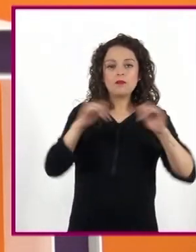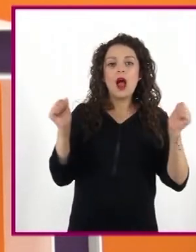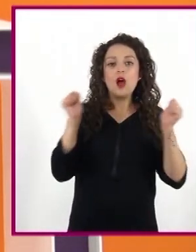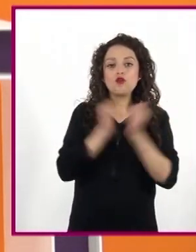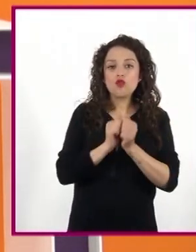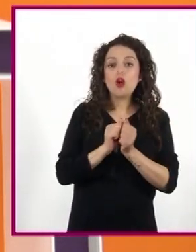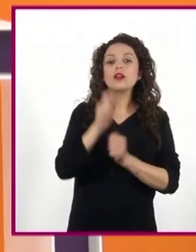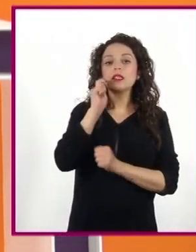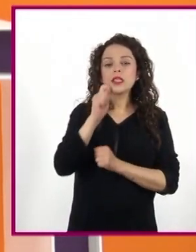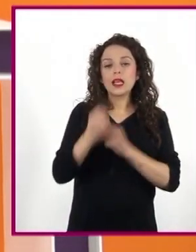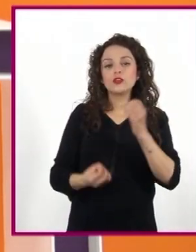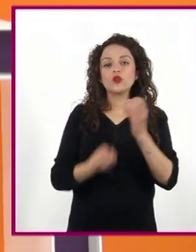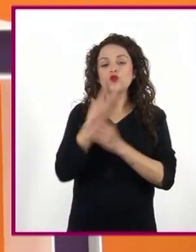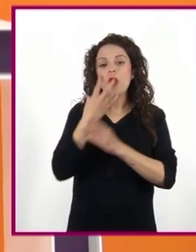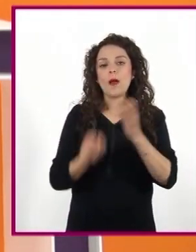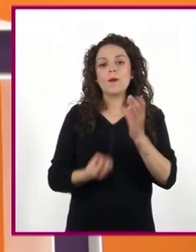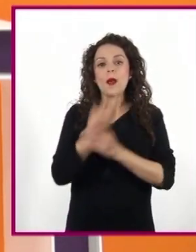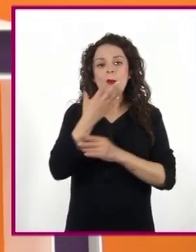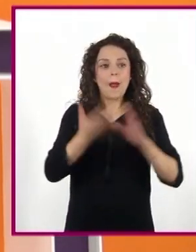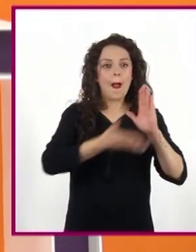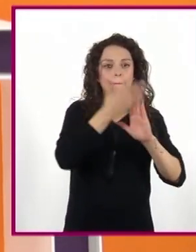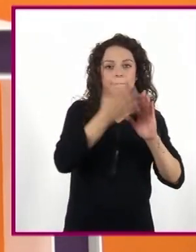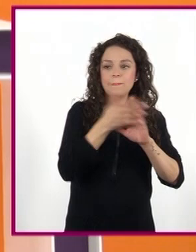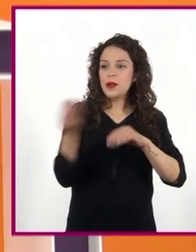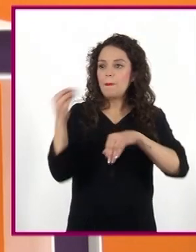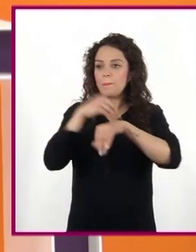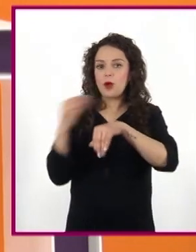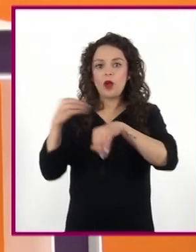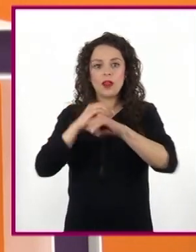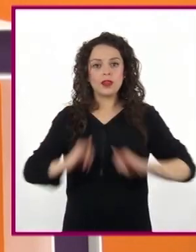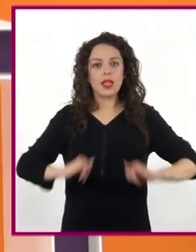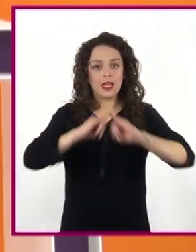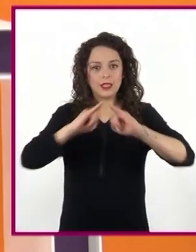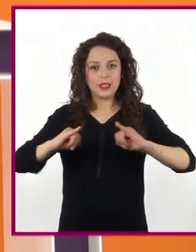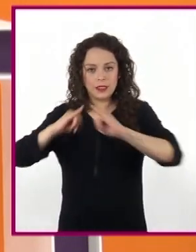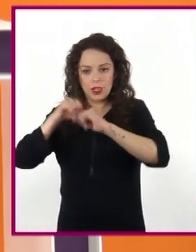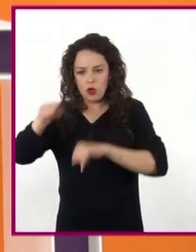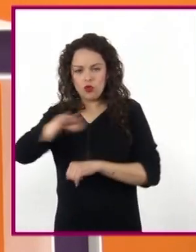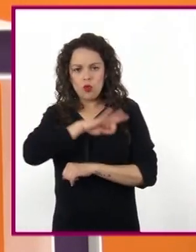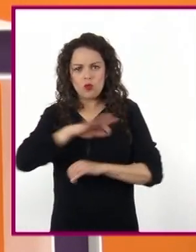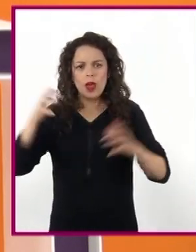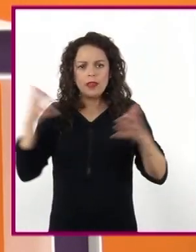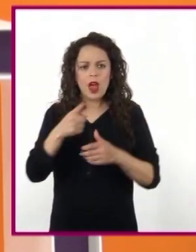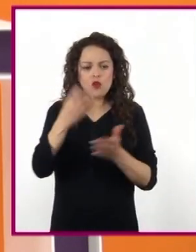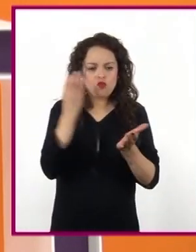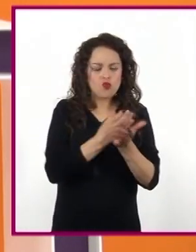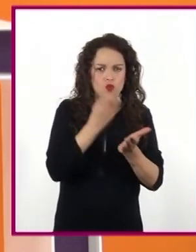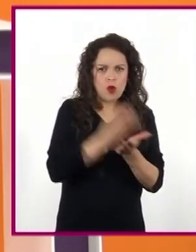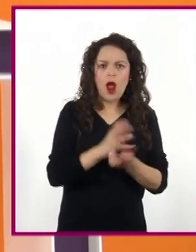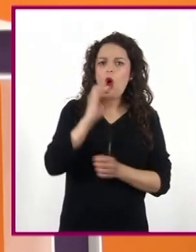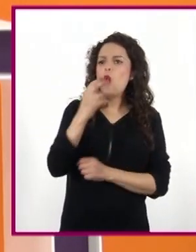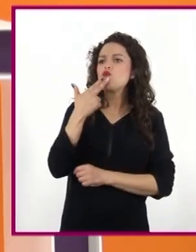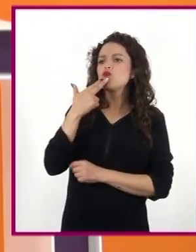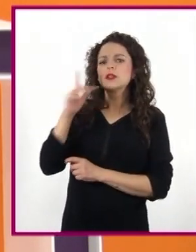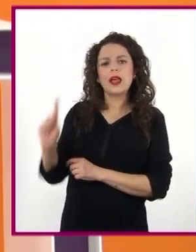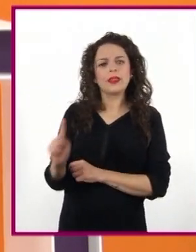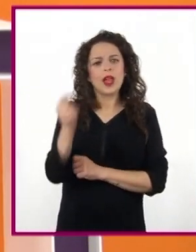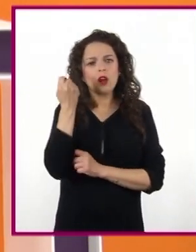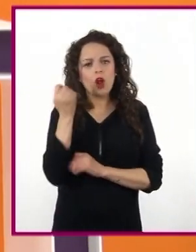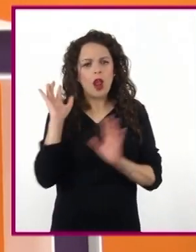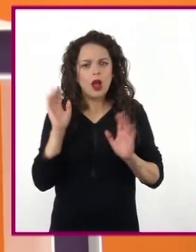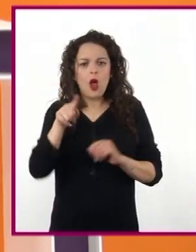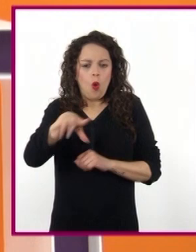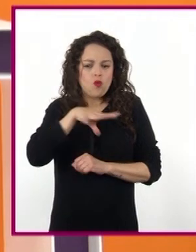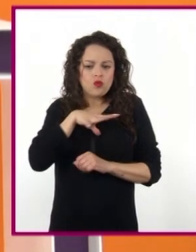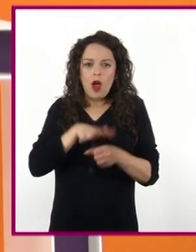sus características. El esquema lo pueden realizar en su cuaderno o emplear los recursos tecnológicos a su alcance.